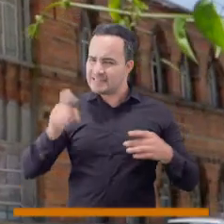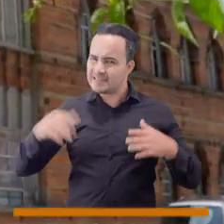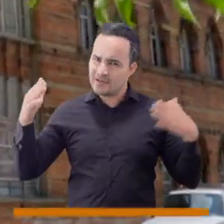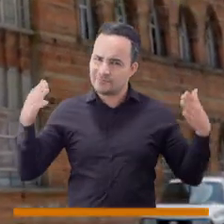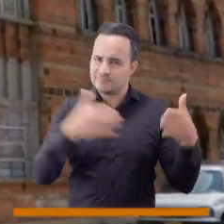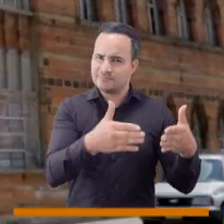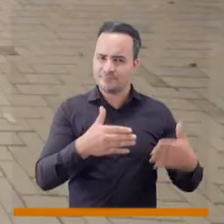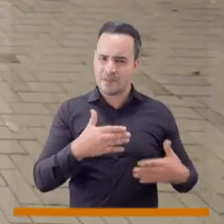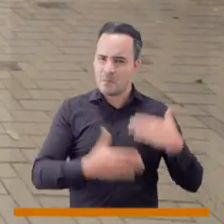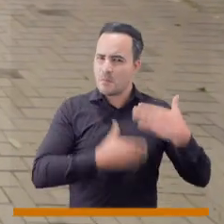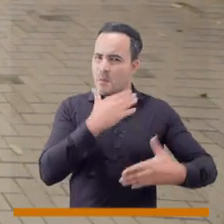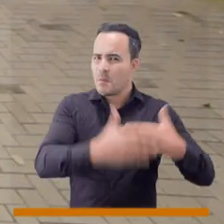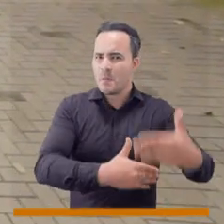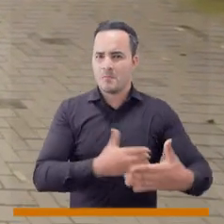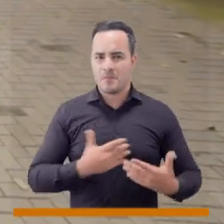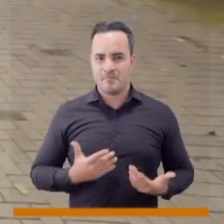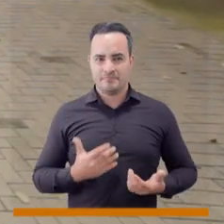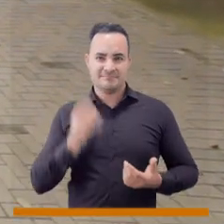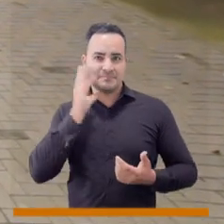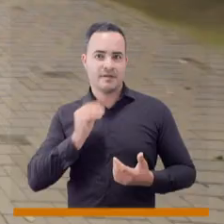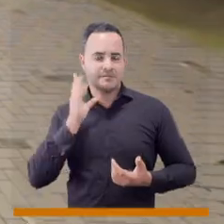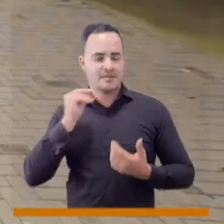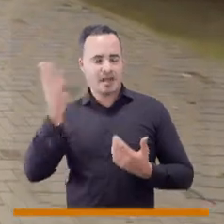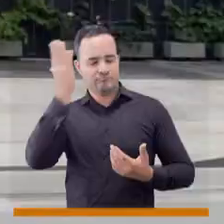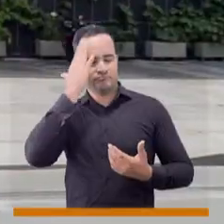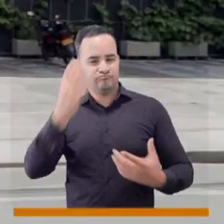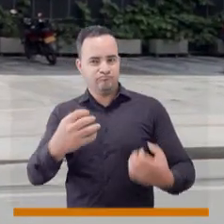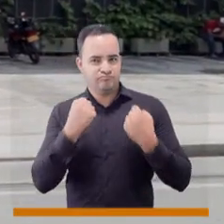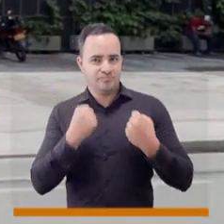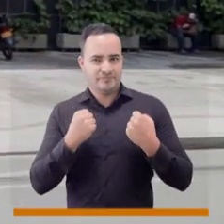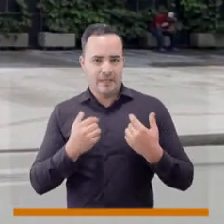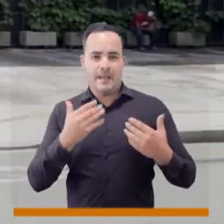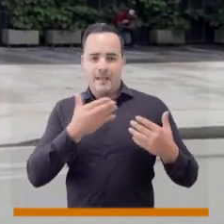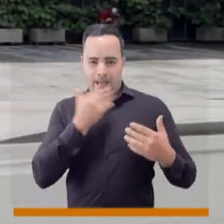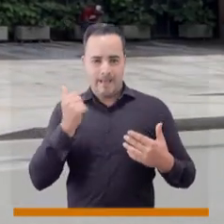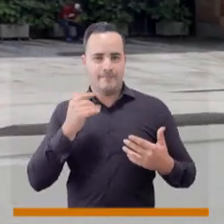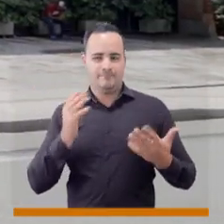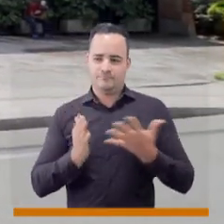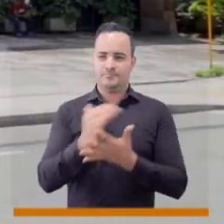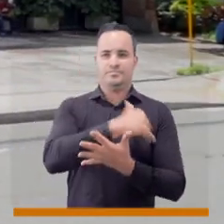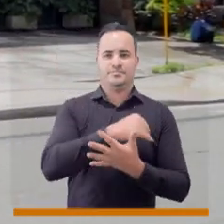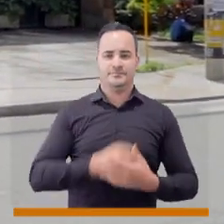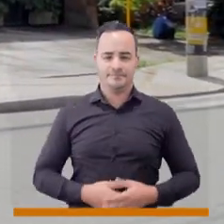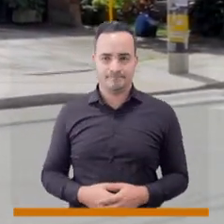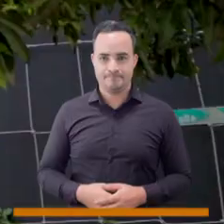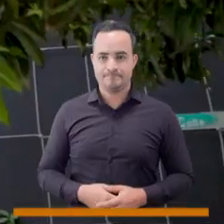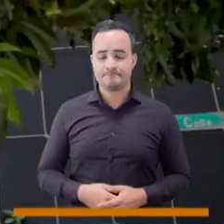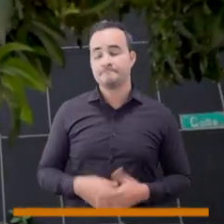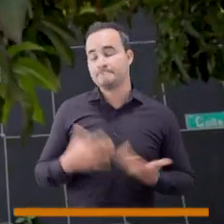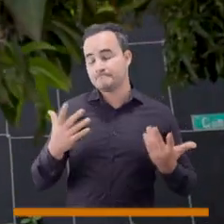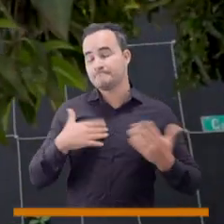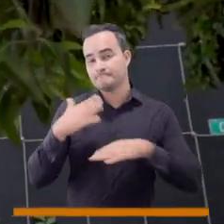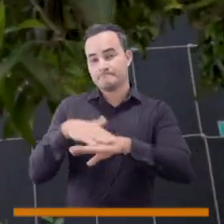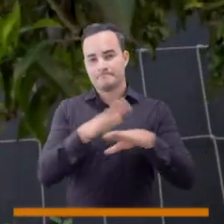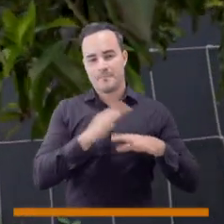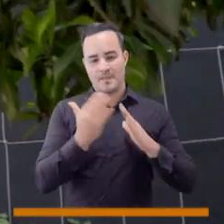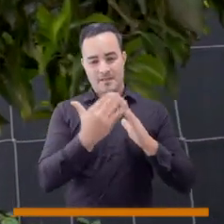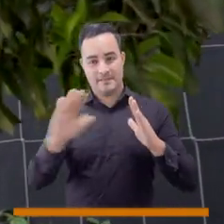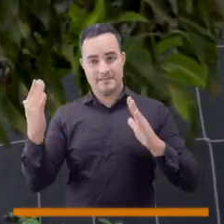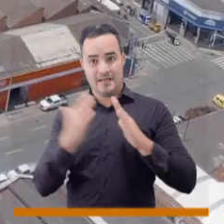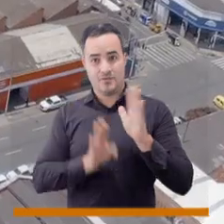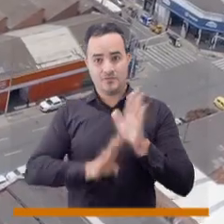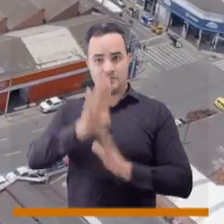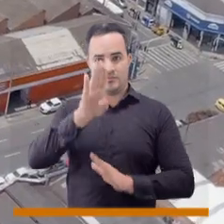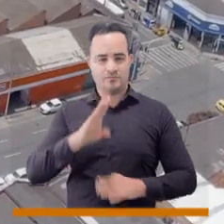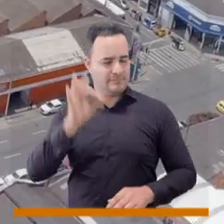debe volcar hacia su centro para crecer de ahí en lo que sabe hacer. Concejal Ríos. Caterine, el desarrollo urbanístico